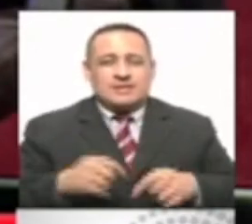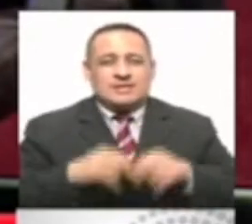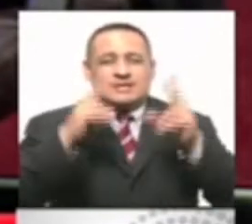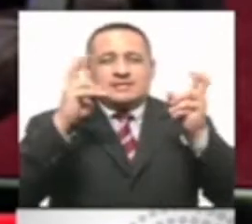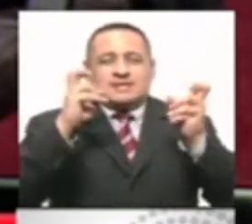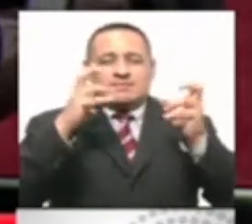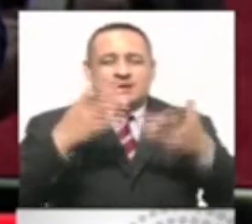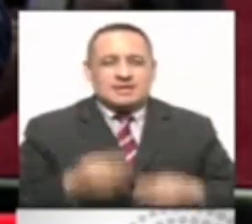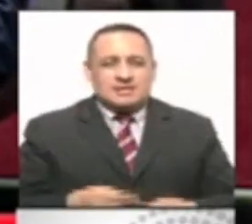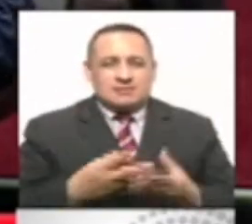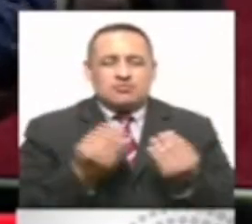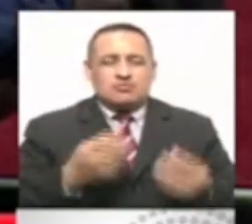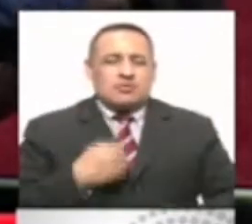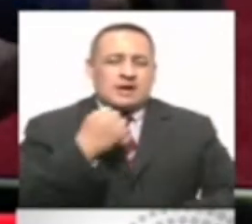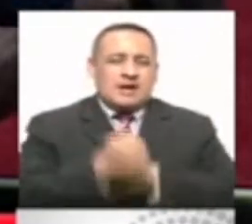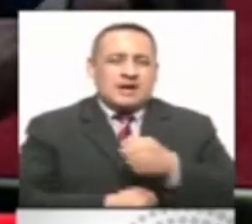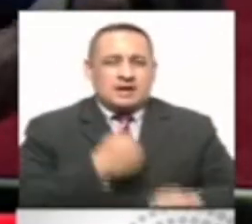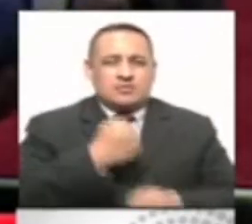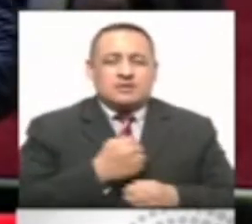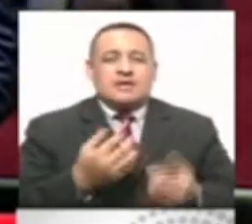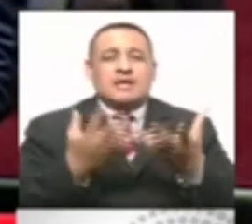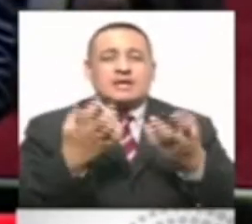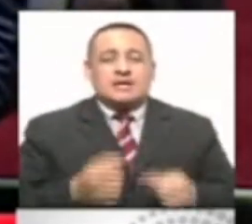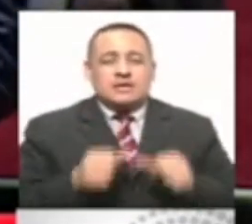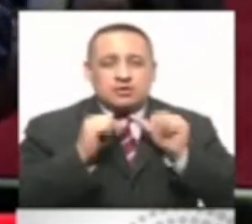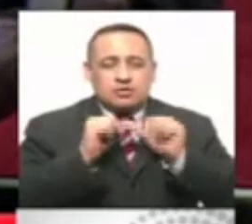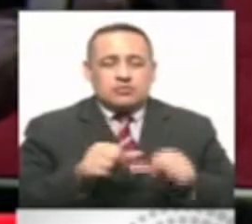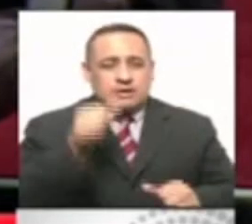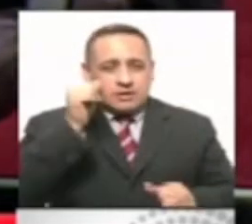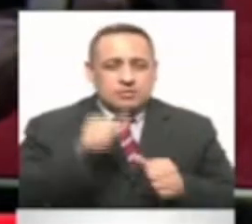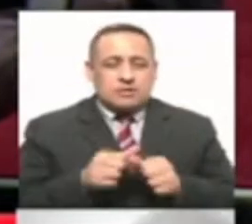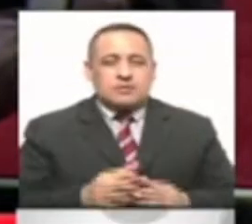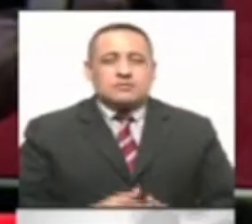terrorismo y que hasta el día de hoy quieren seguir recordándole a la población?